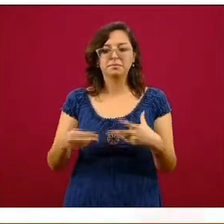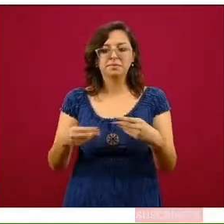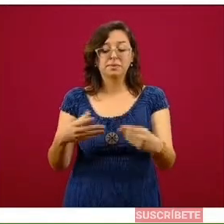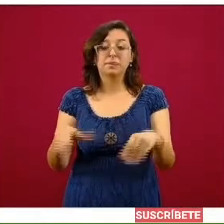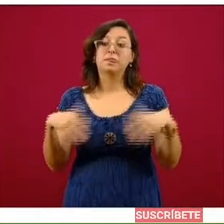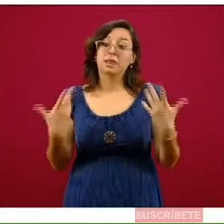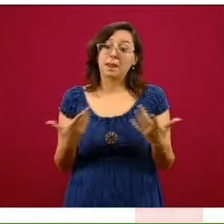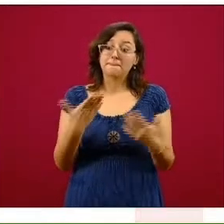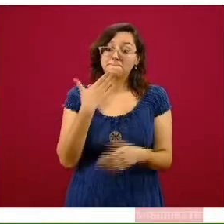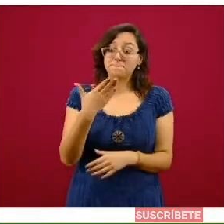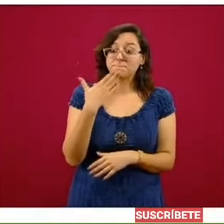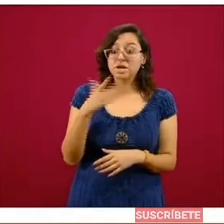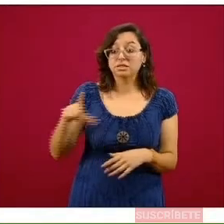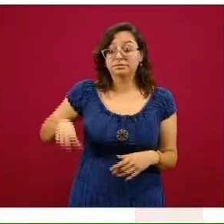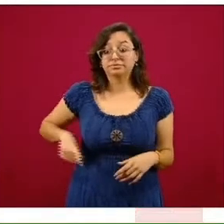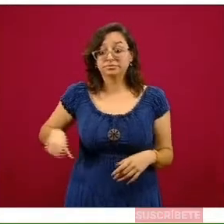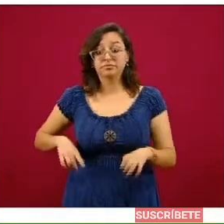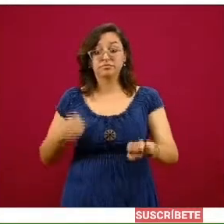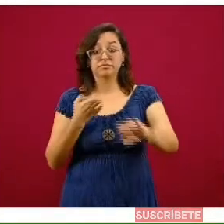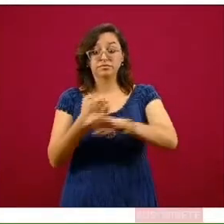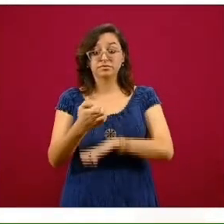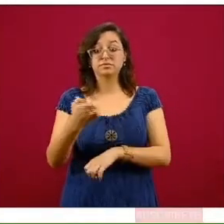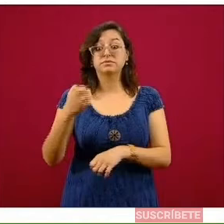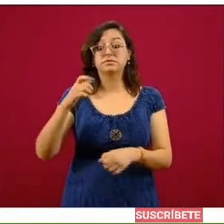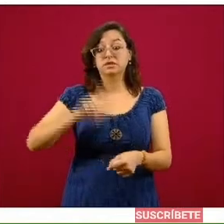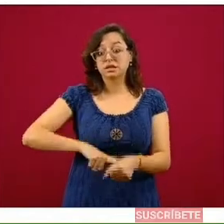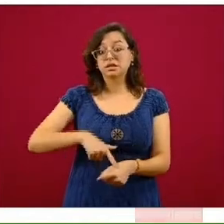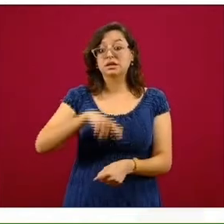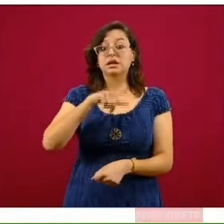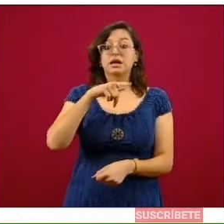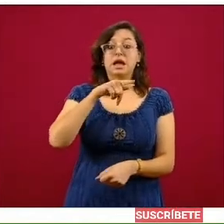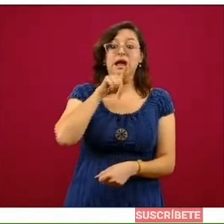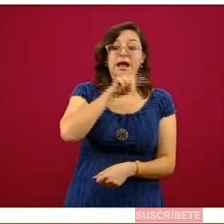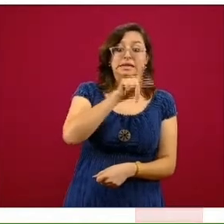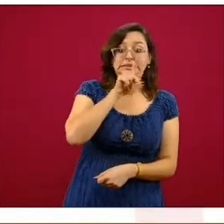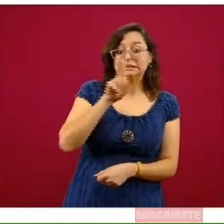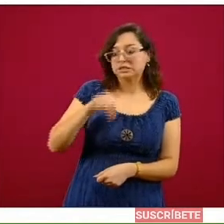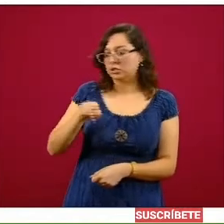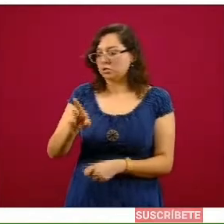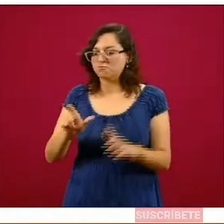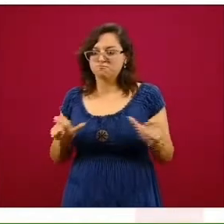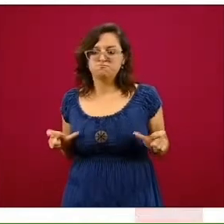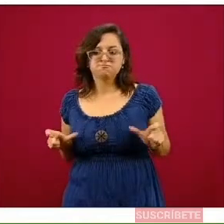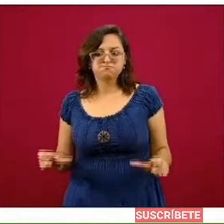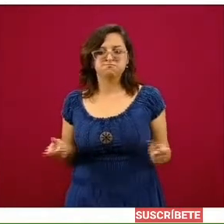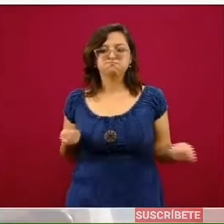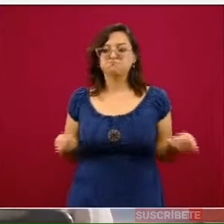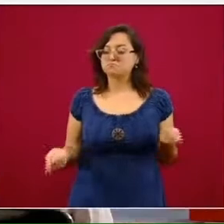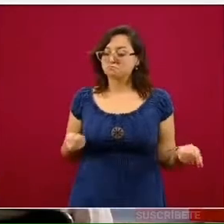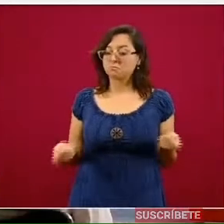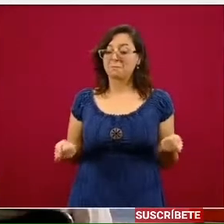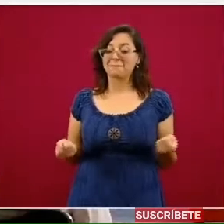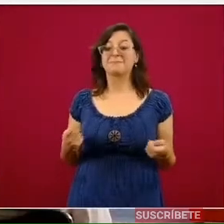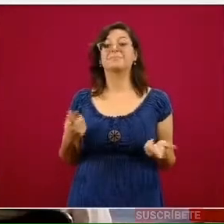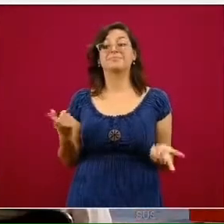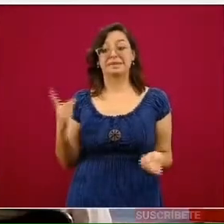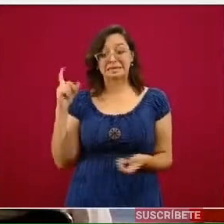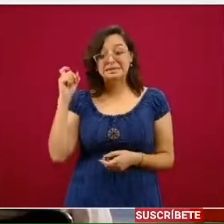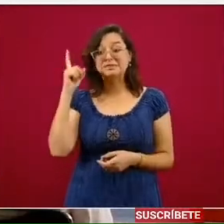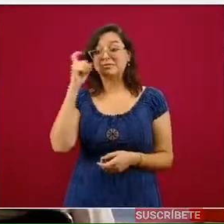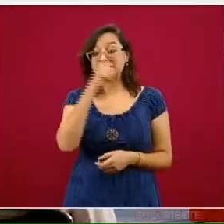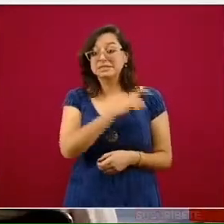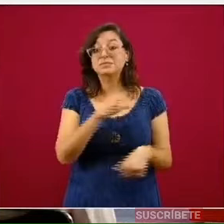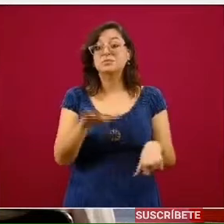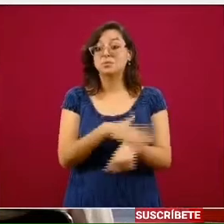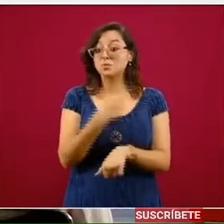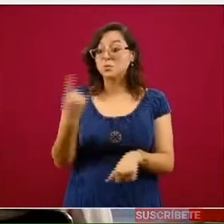tempranos que hicieron los gobiernos estatales de Jalisco y Nuevo León de poner las medidas de control. Un reto, sin embargo, es que